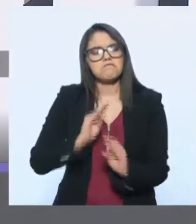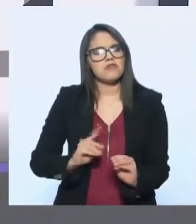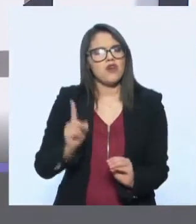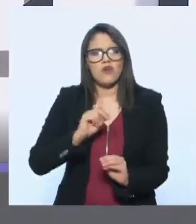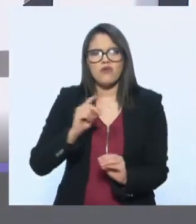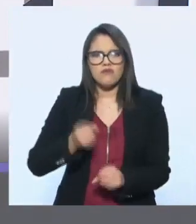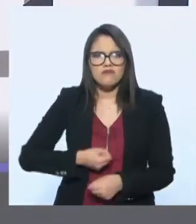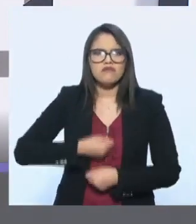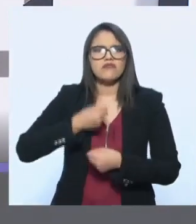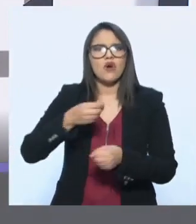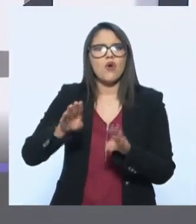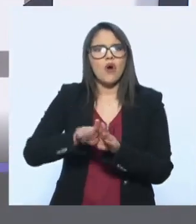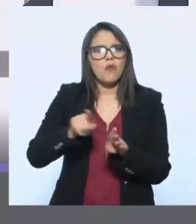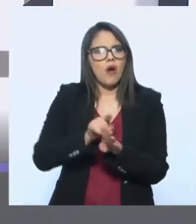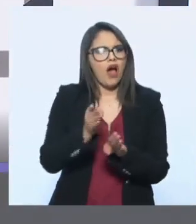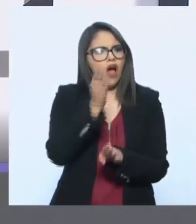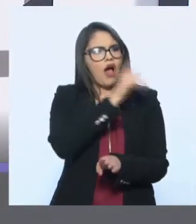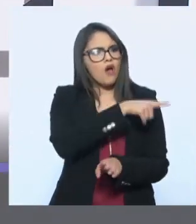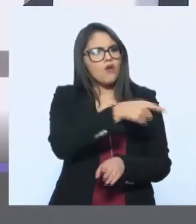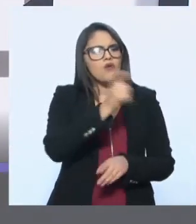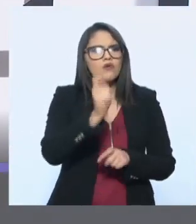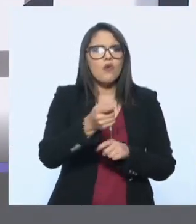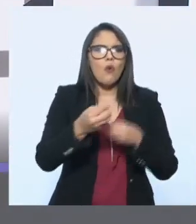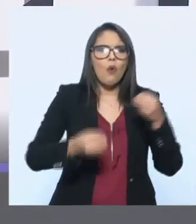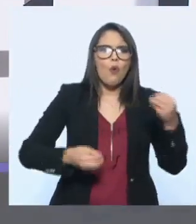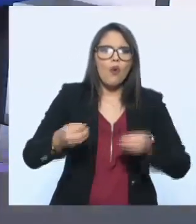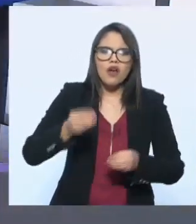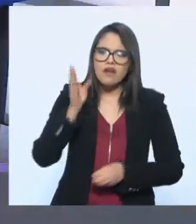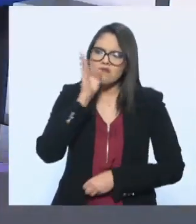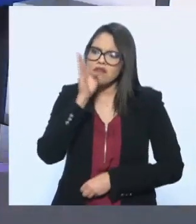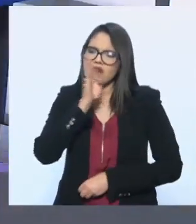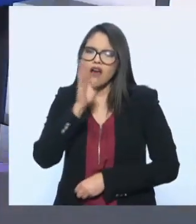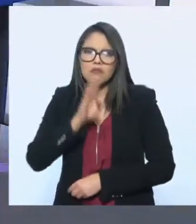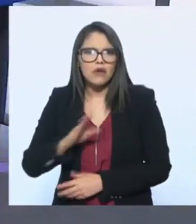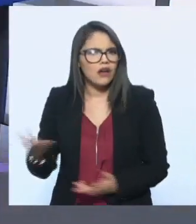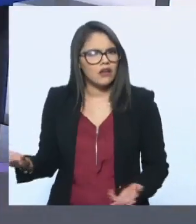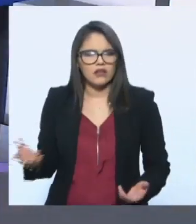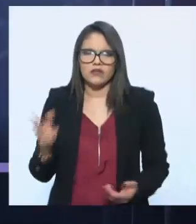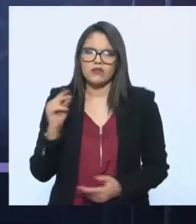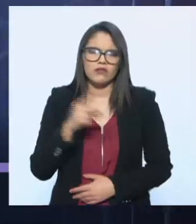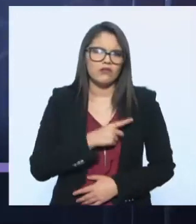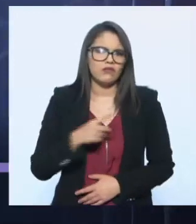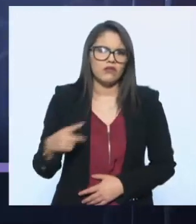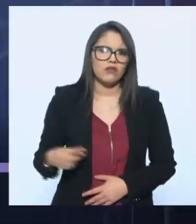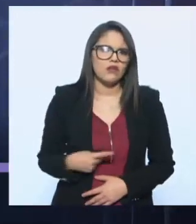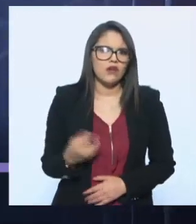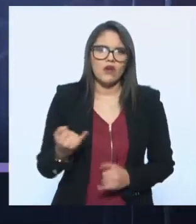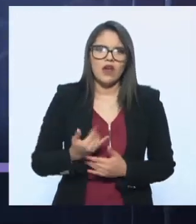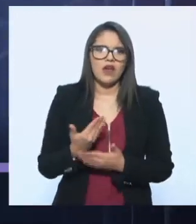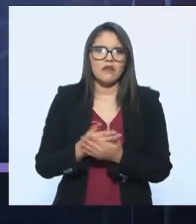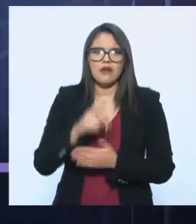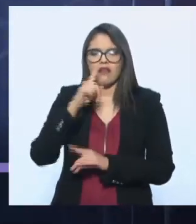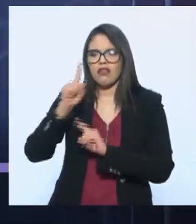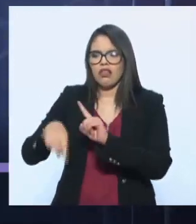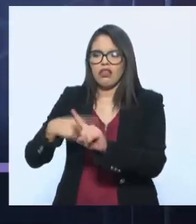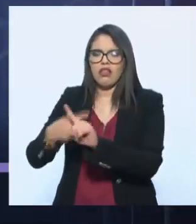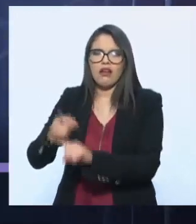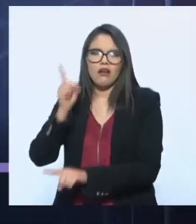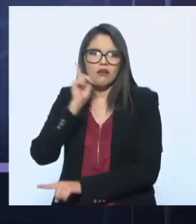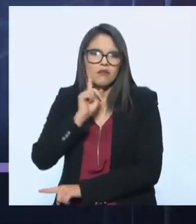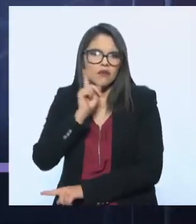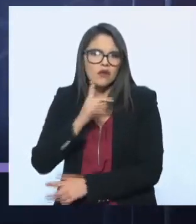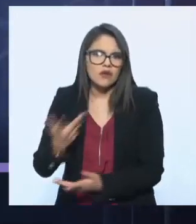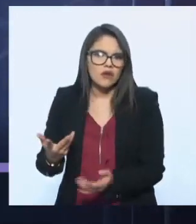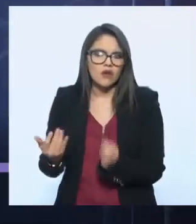fue que llegaron a ser jueces. Exacto. ¿No? Y además con cosas tan delicadas, asuntos tan delicados que tienen que ver con violaciones sexuales a mujeres. Olimpia Coral